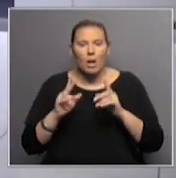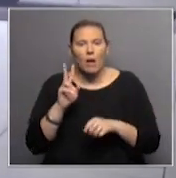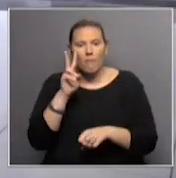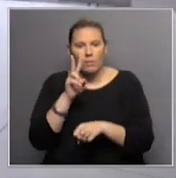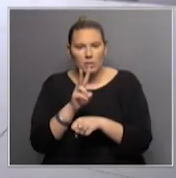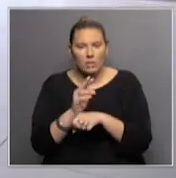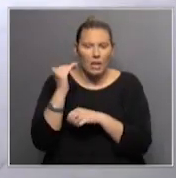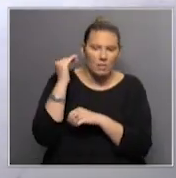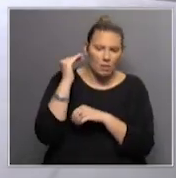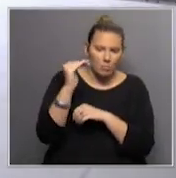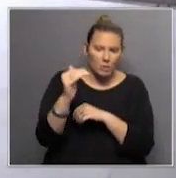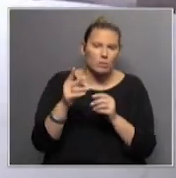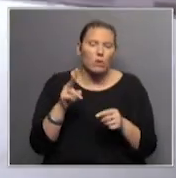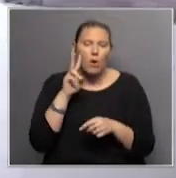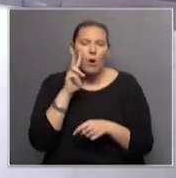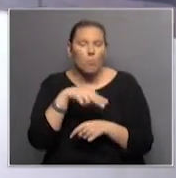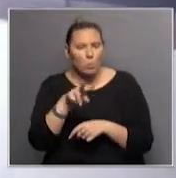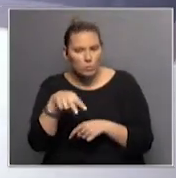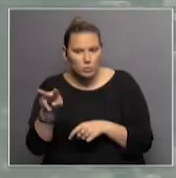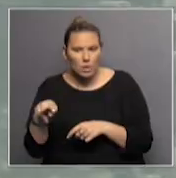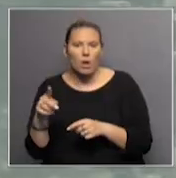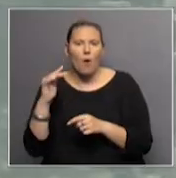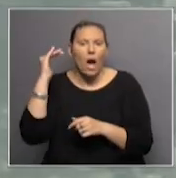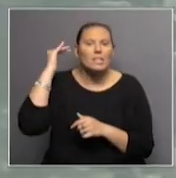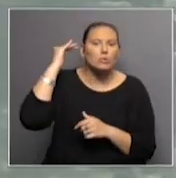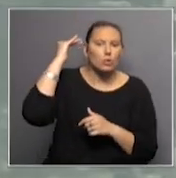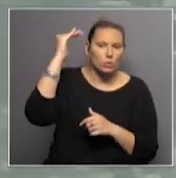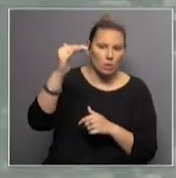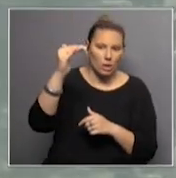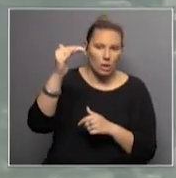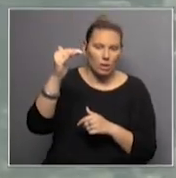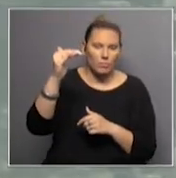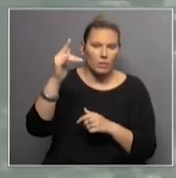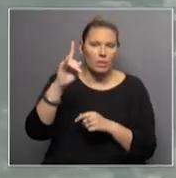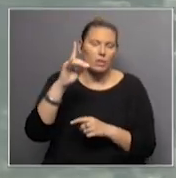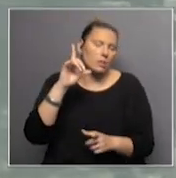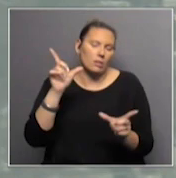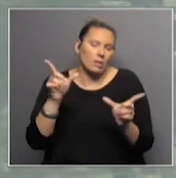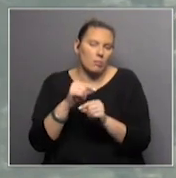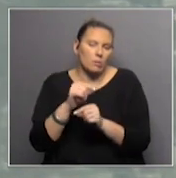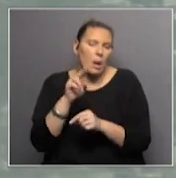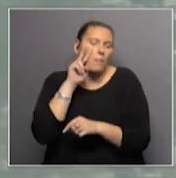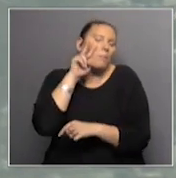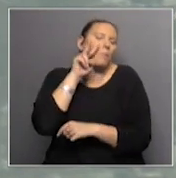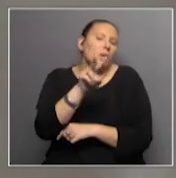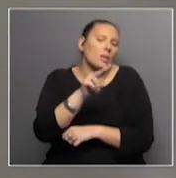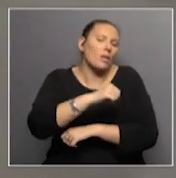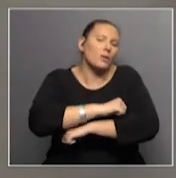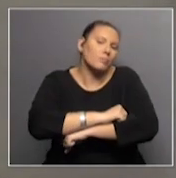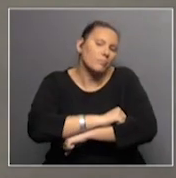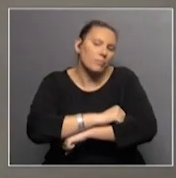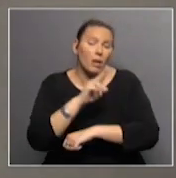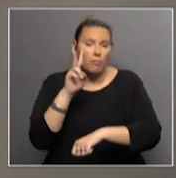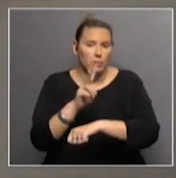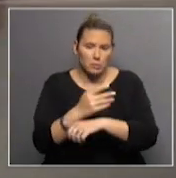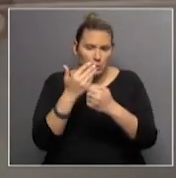visitas el entrepiso, visitas el museo, visitas la azotea y coronás allá arriba con el mirador. Las visitas están abiertas